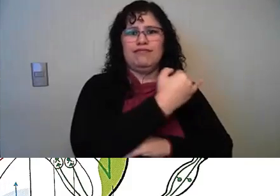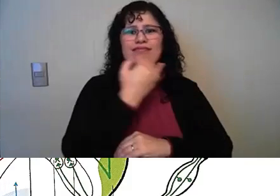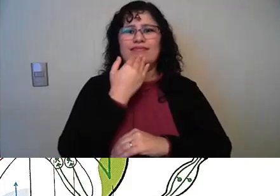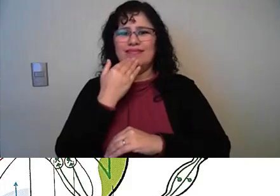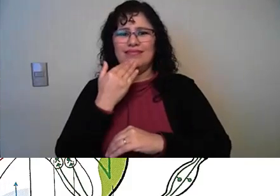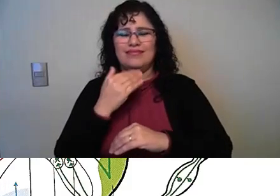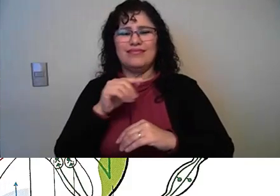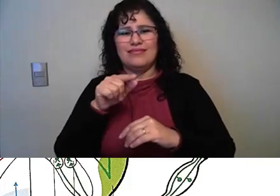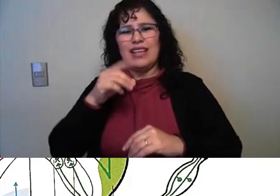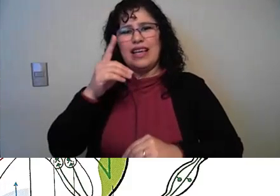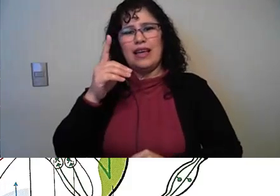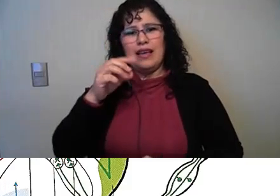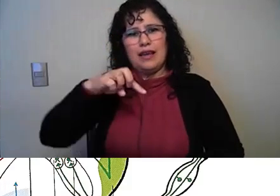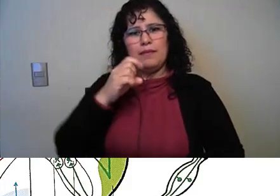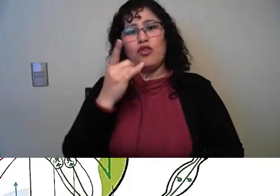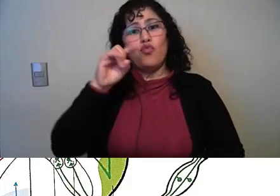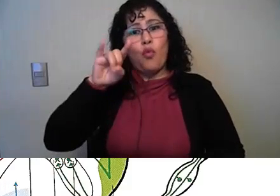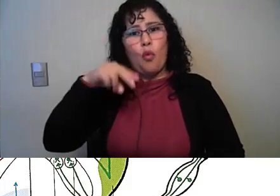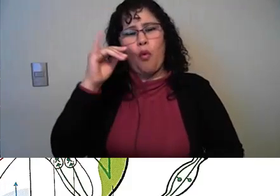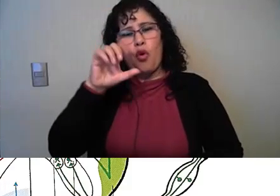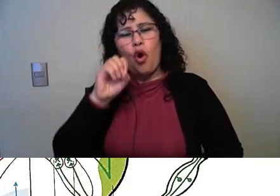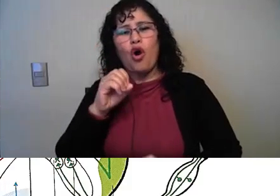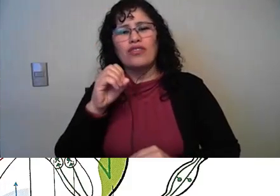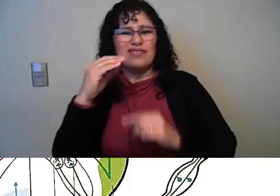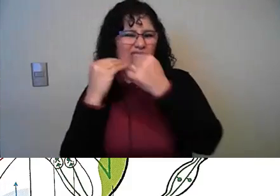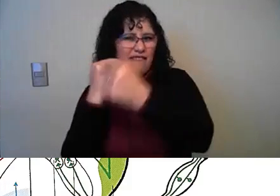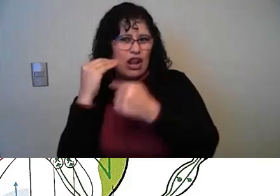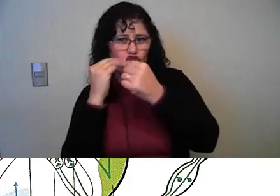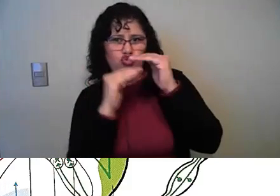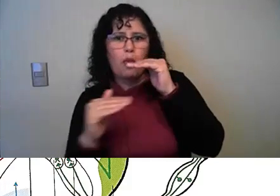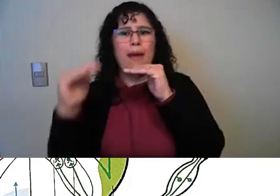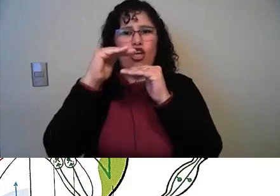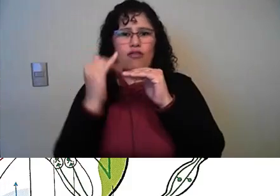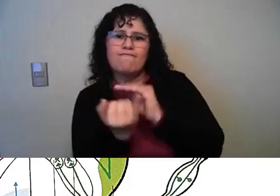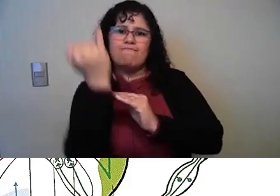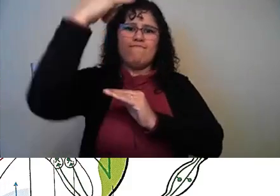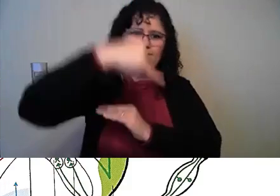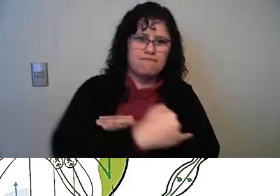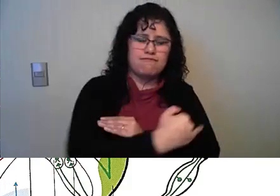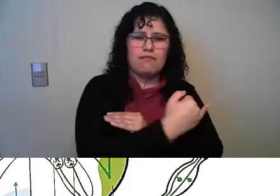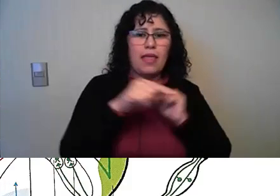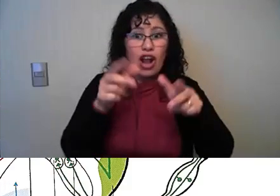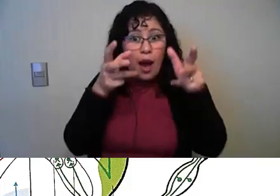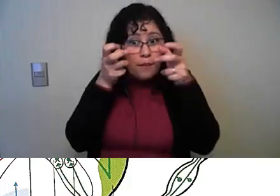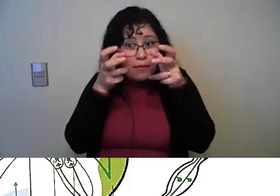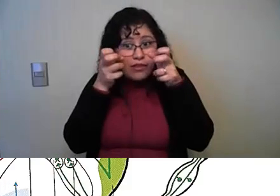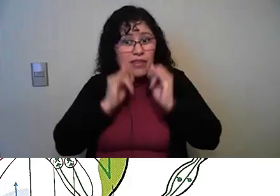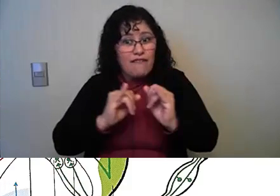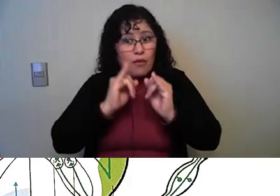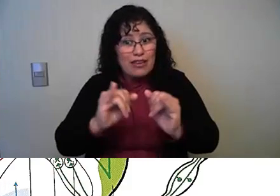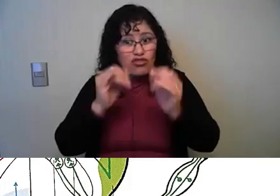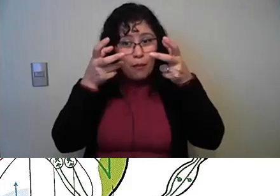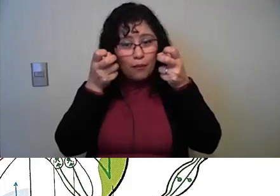cerebeloso superior. Por tanto, la información propioceptiva queda del mismo